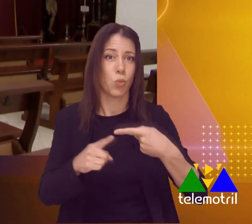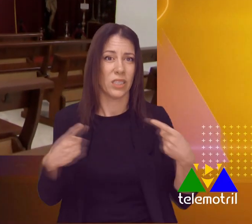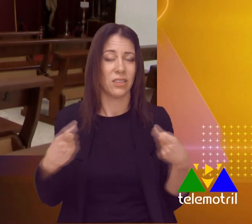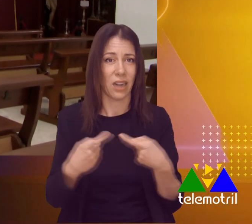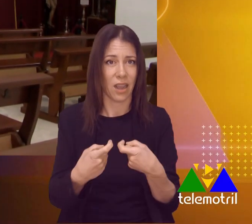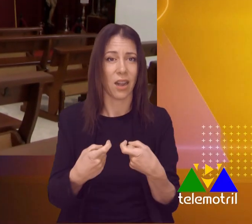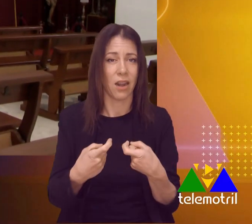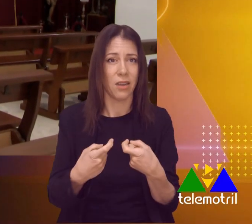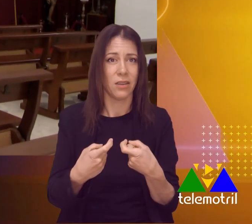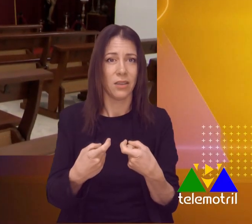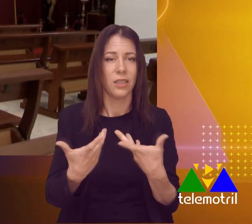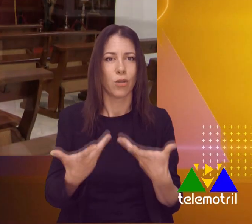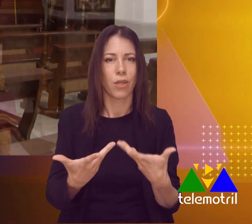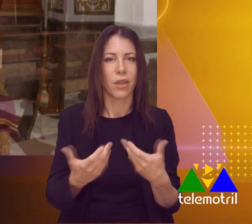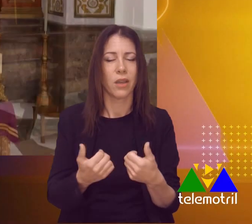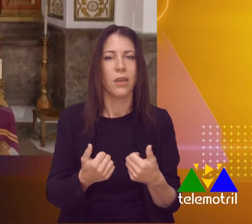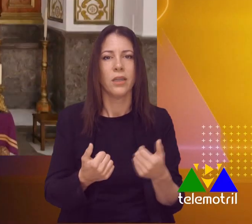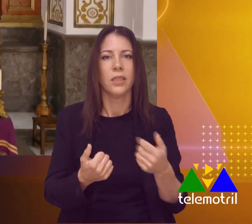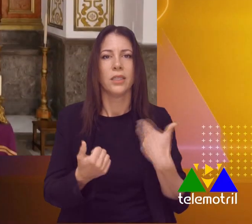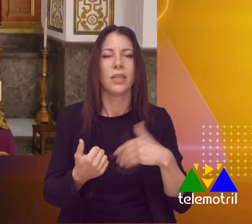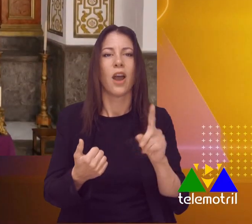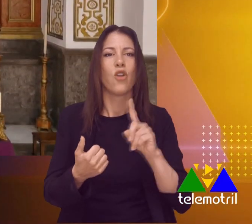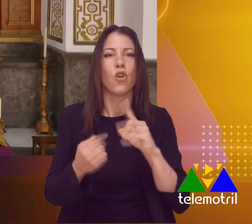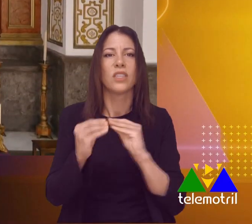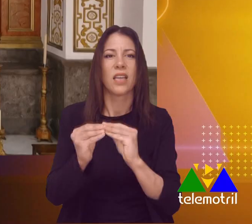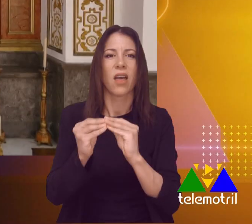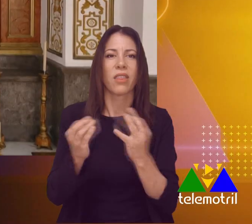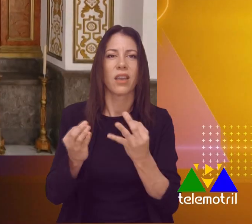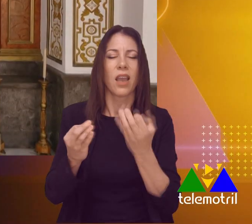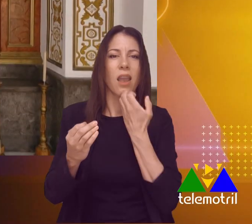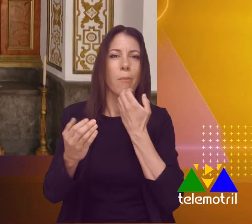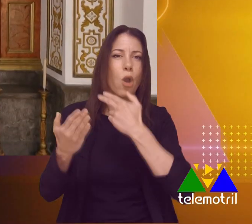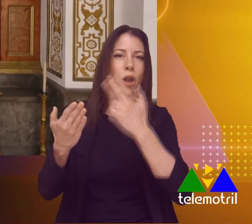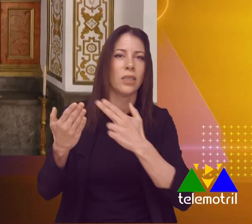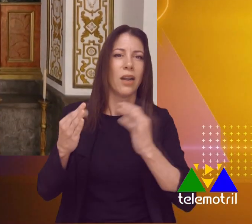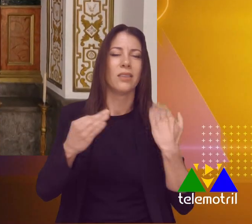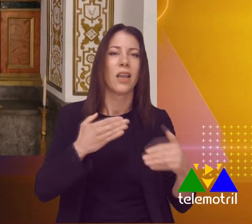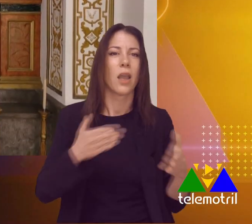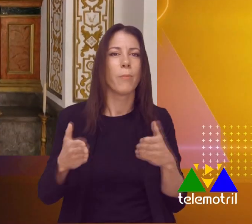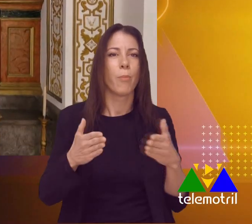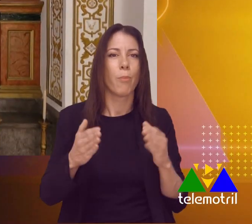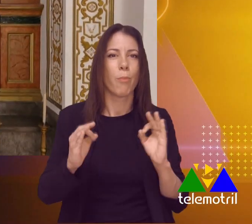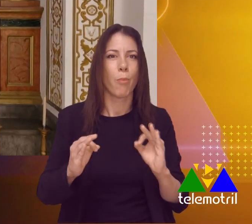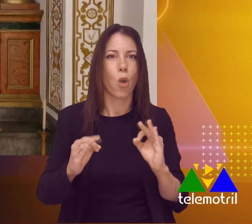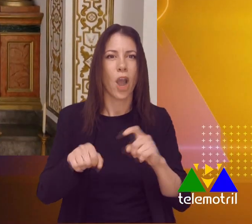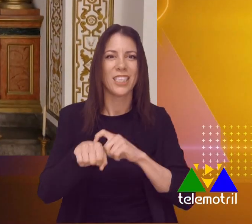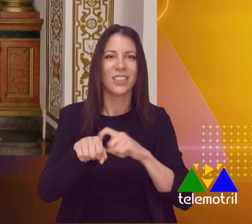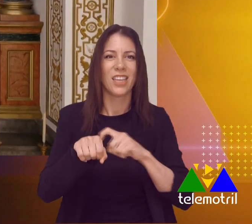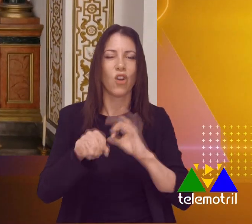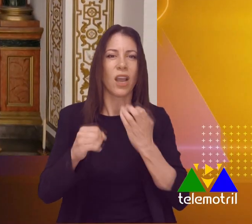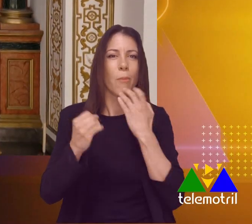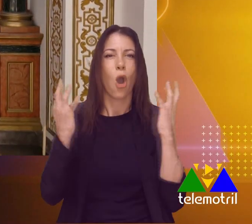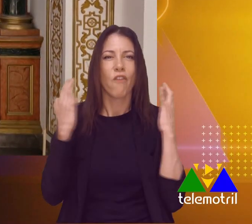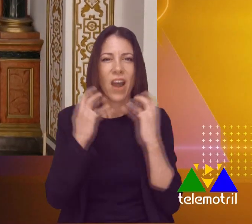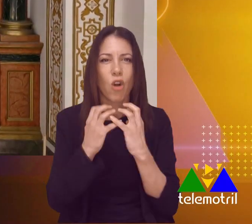Es decir, es un retablo que ya no se hacen retablos, ya no es la época de hacer retablos al estilo barroco ni nada por